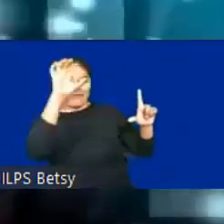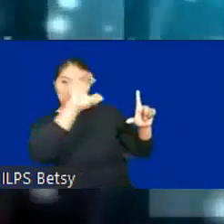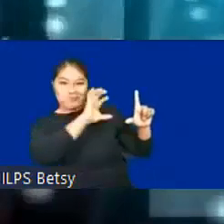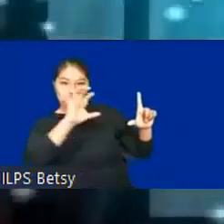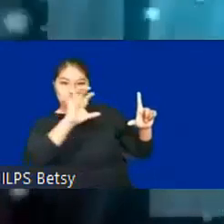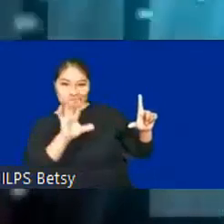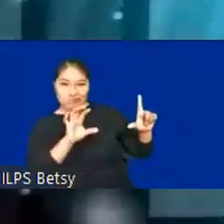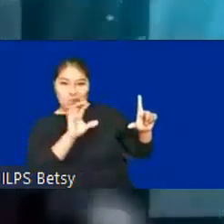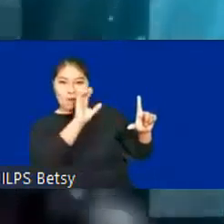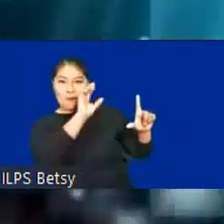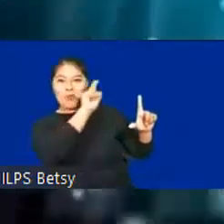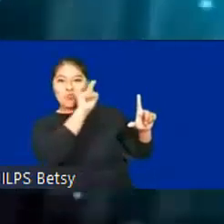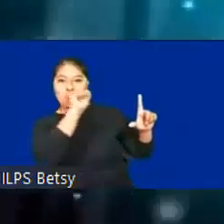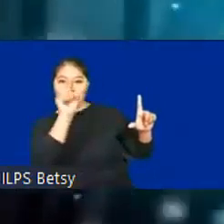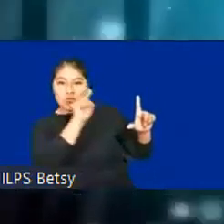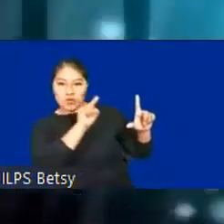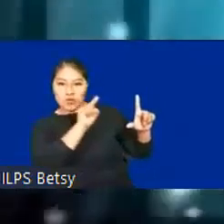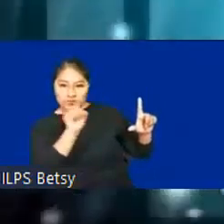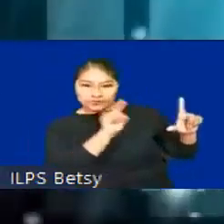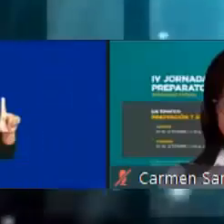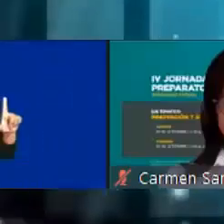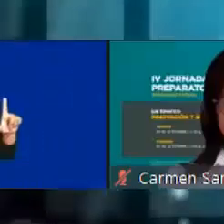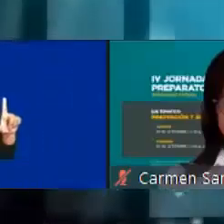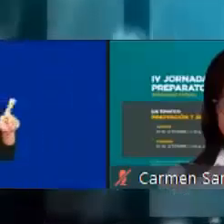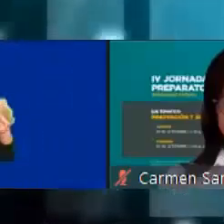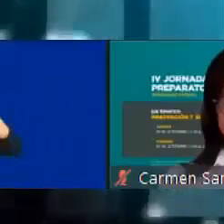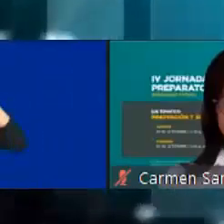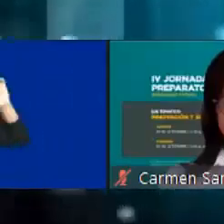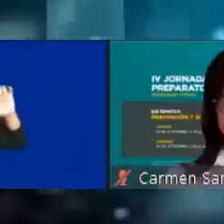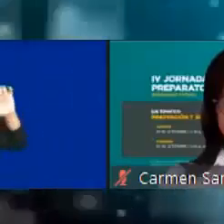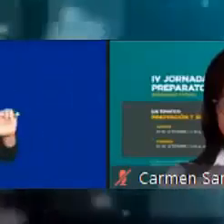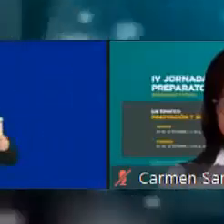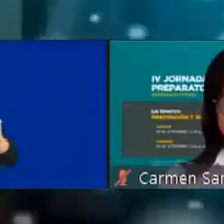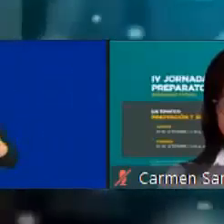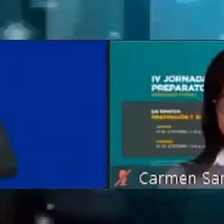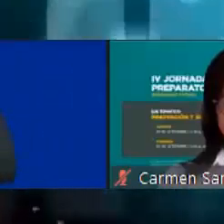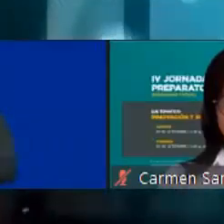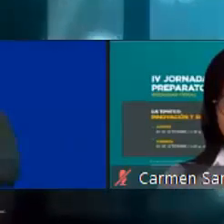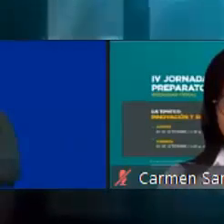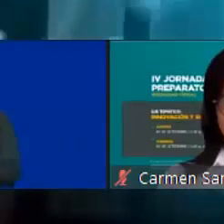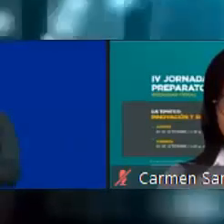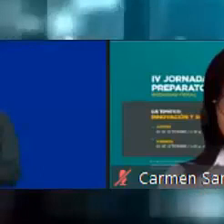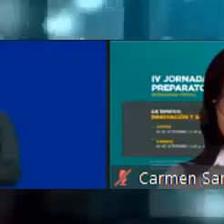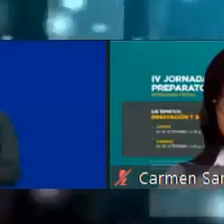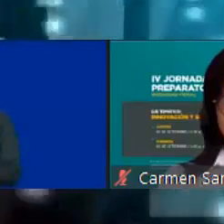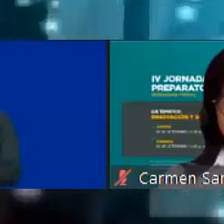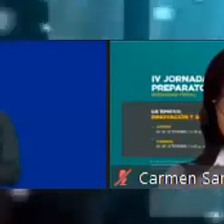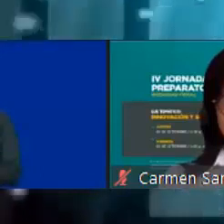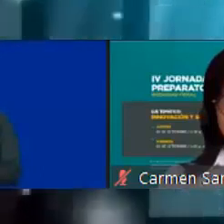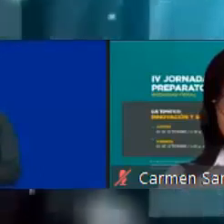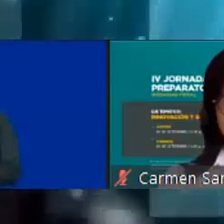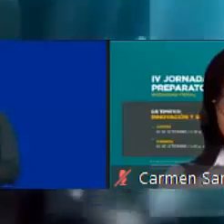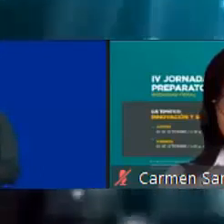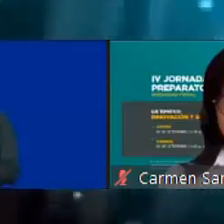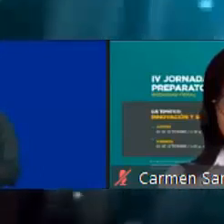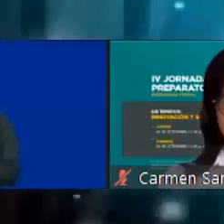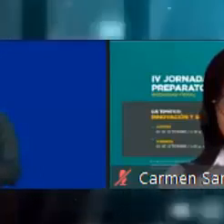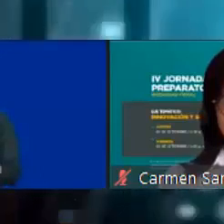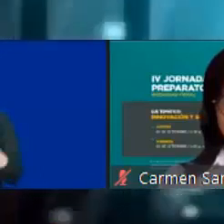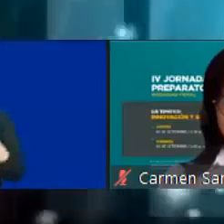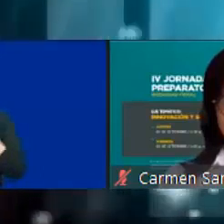Este certificado digital, cuando el usuario ingrese al SPRL y va a encontrar una opción